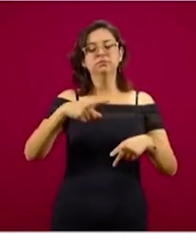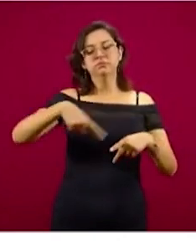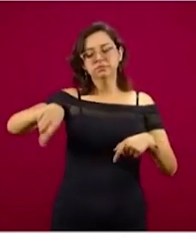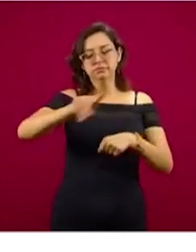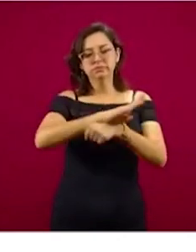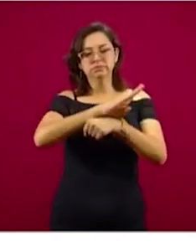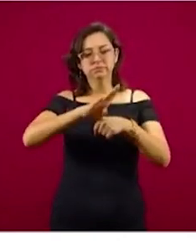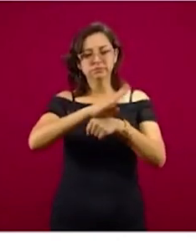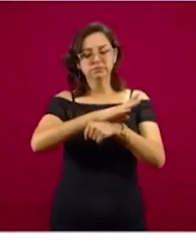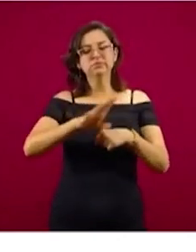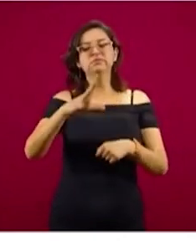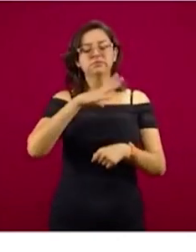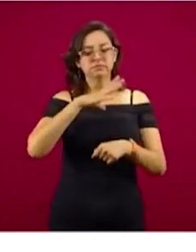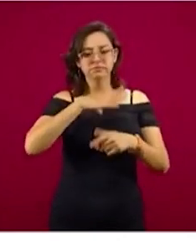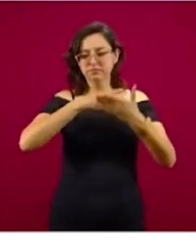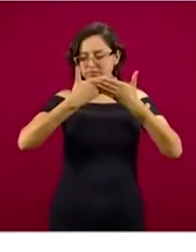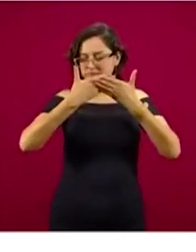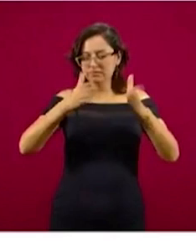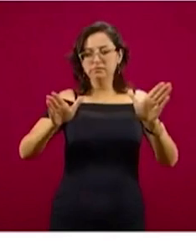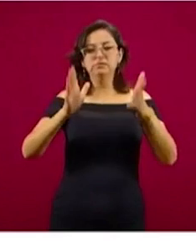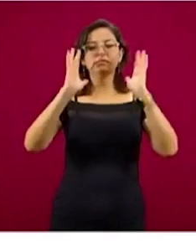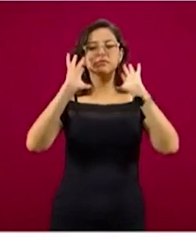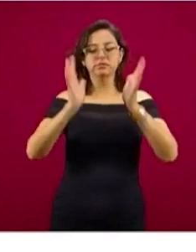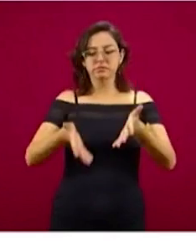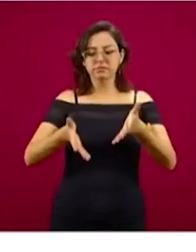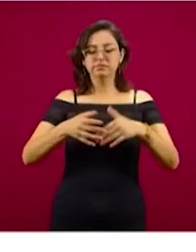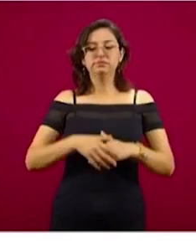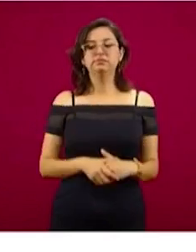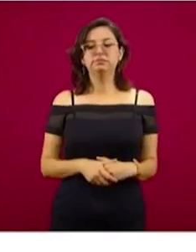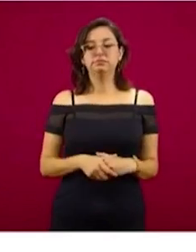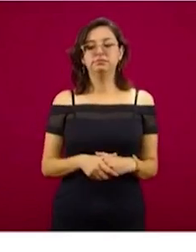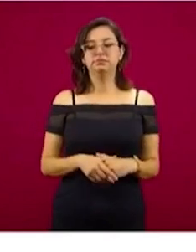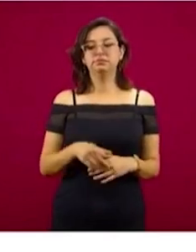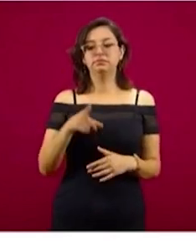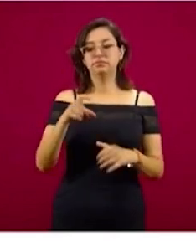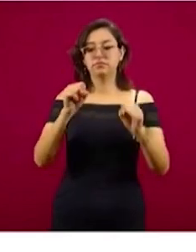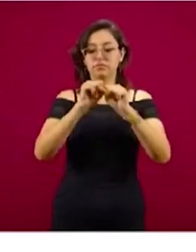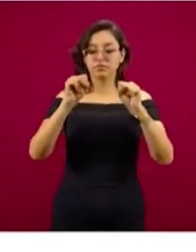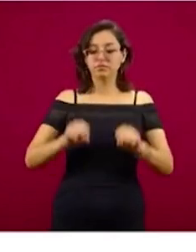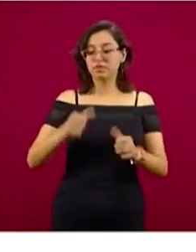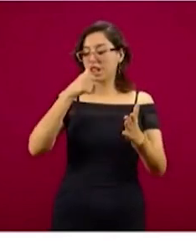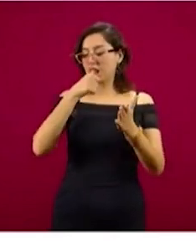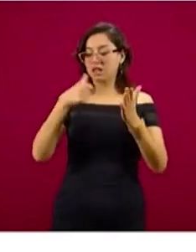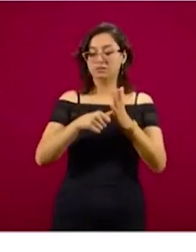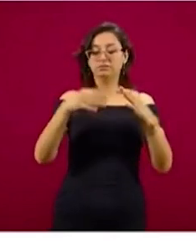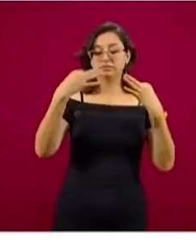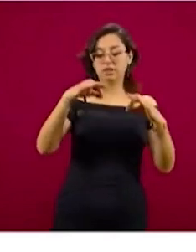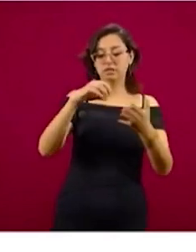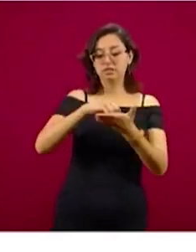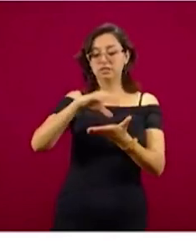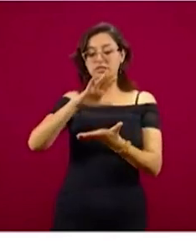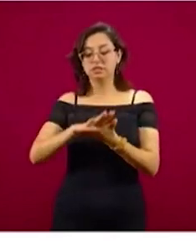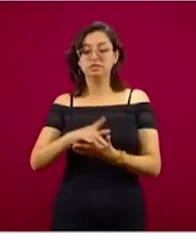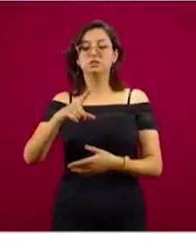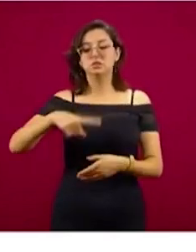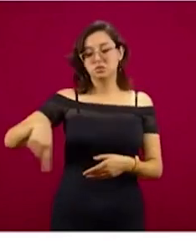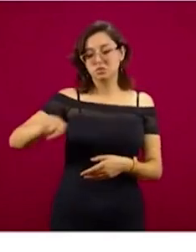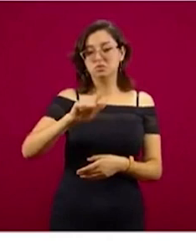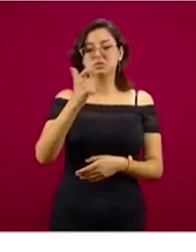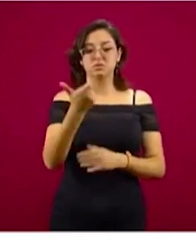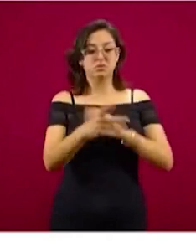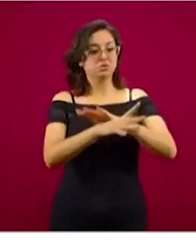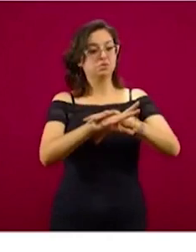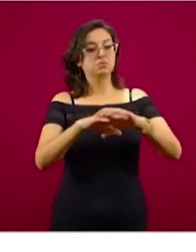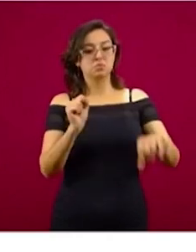304.340 beneficiarios, y mediante este sistema de cartas y de citas, ellos podrán acceder a los